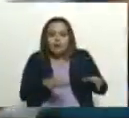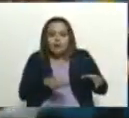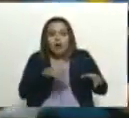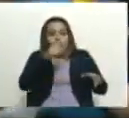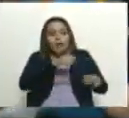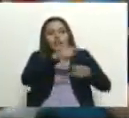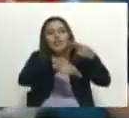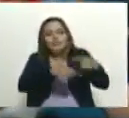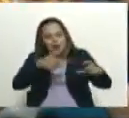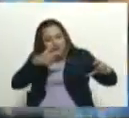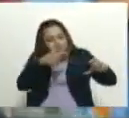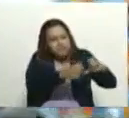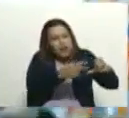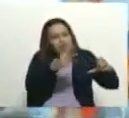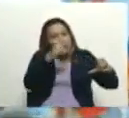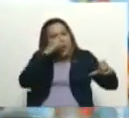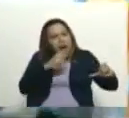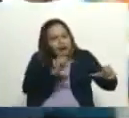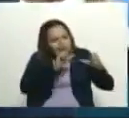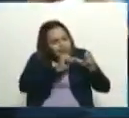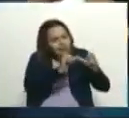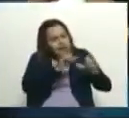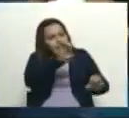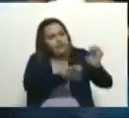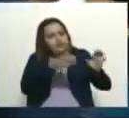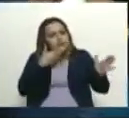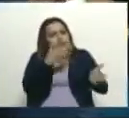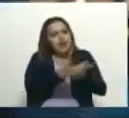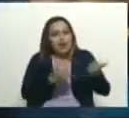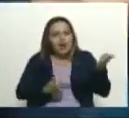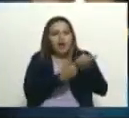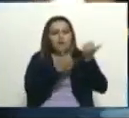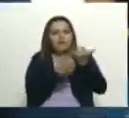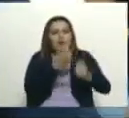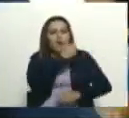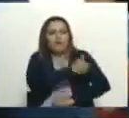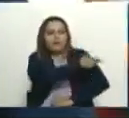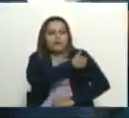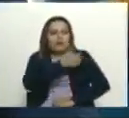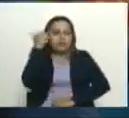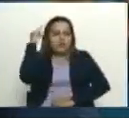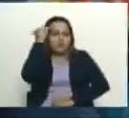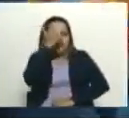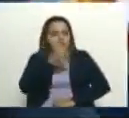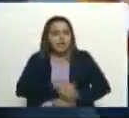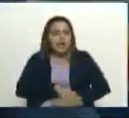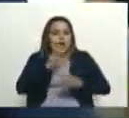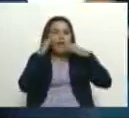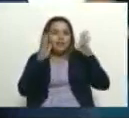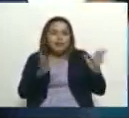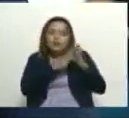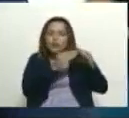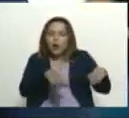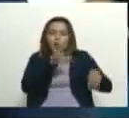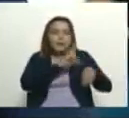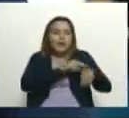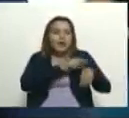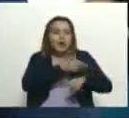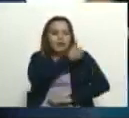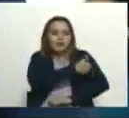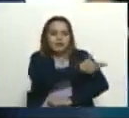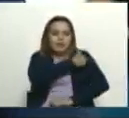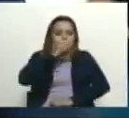de este tratamiento, después de 2 años de seguimiento, gracias a la colaboración del Hospital Pediátrico de Yaracuy, de la atención de todos los médicos del Hospital de